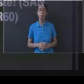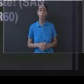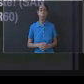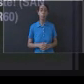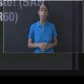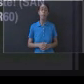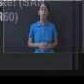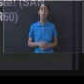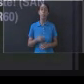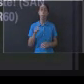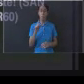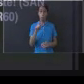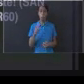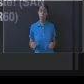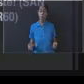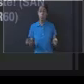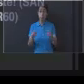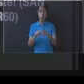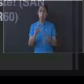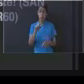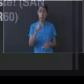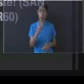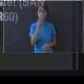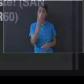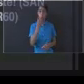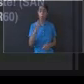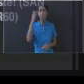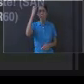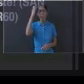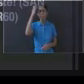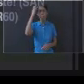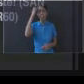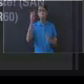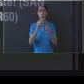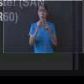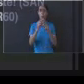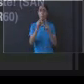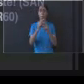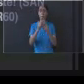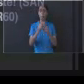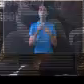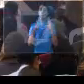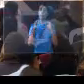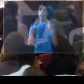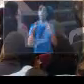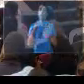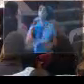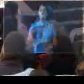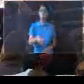Y meditemos en lo que la palabra nos ha hablado hoy.